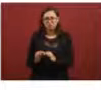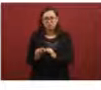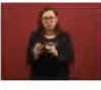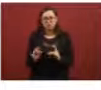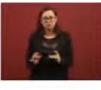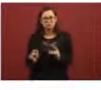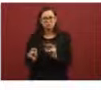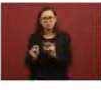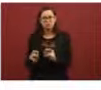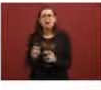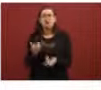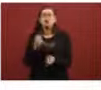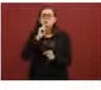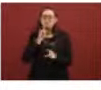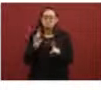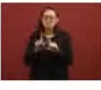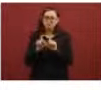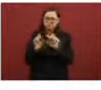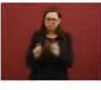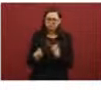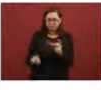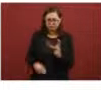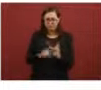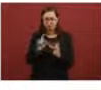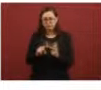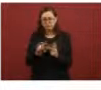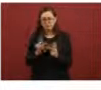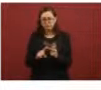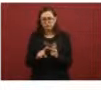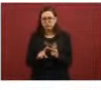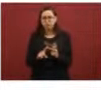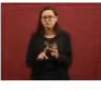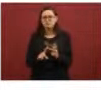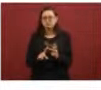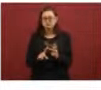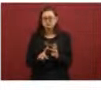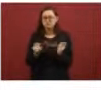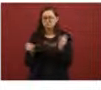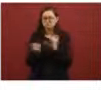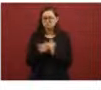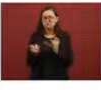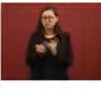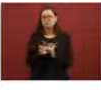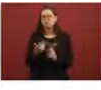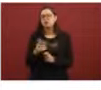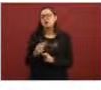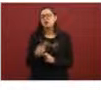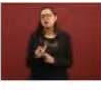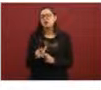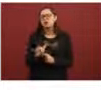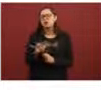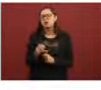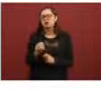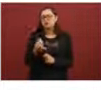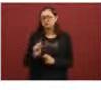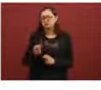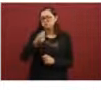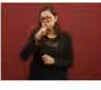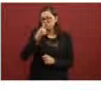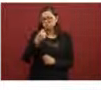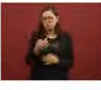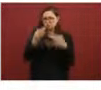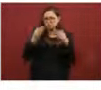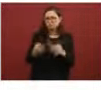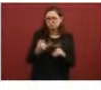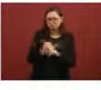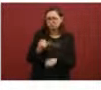la seguridad. Utilizar genéricos, que quede claro, también con eficacia internacional comprobada y sin ningún